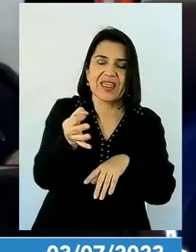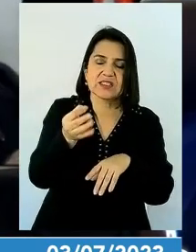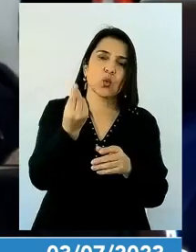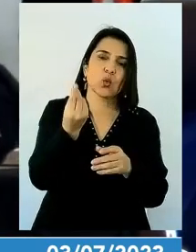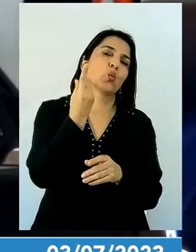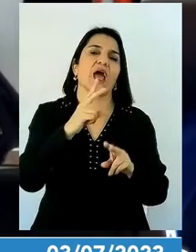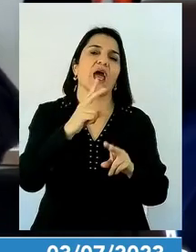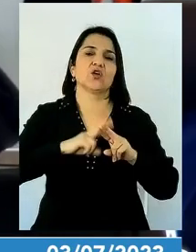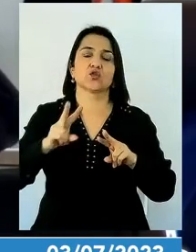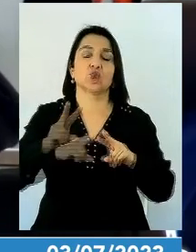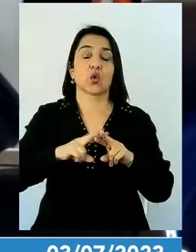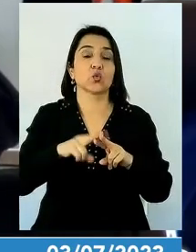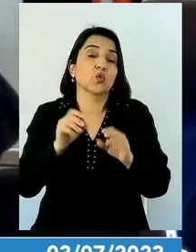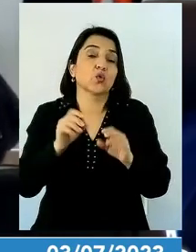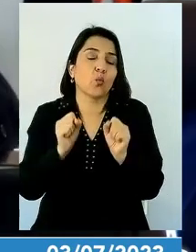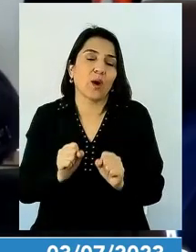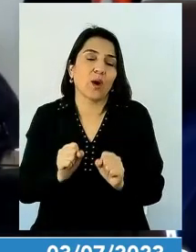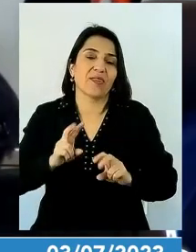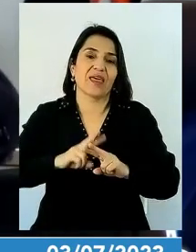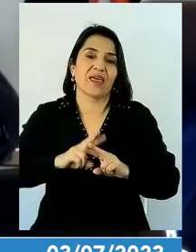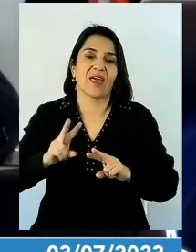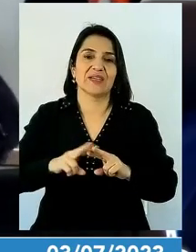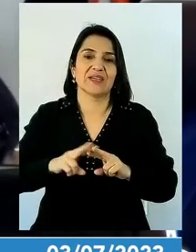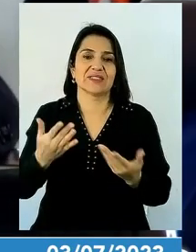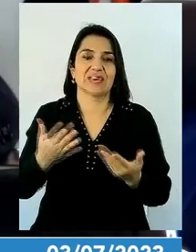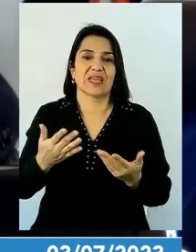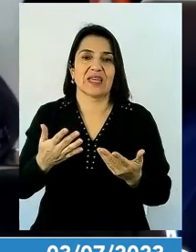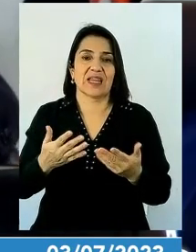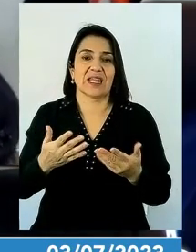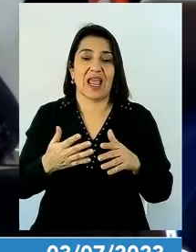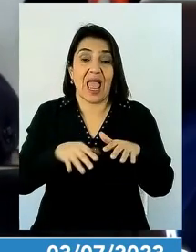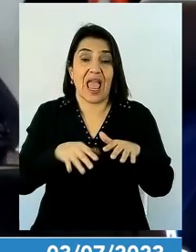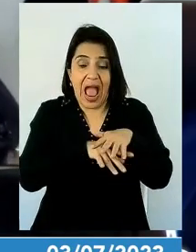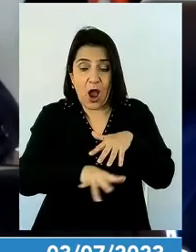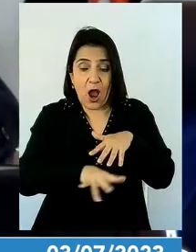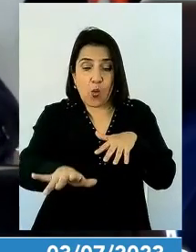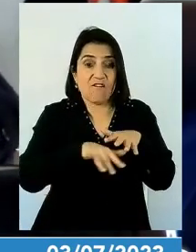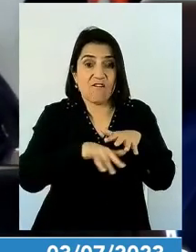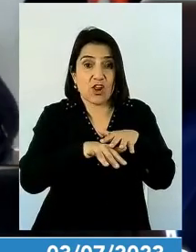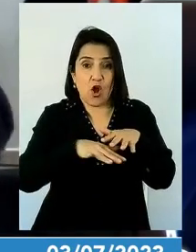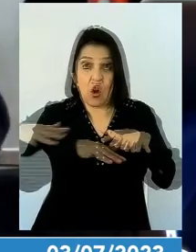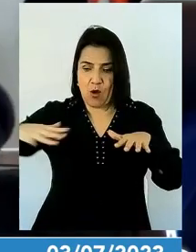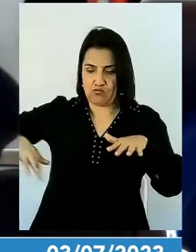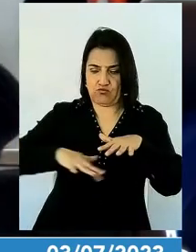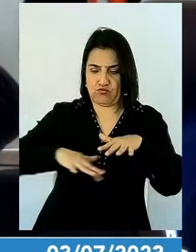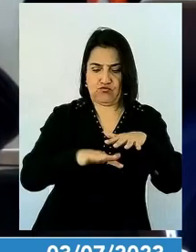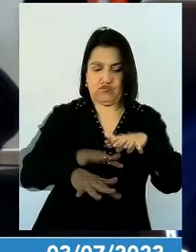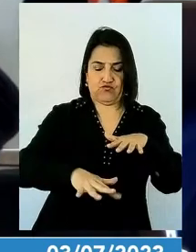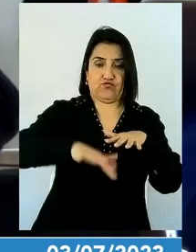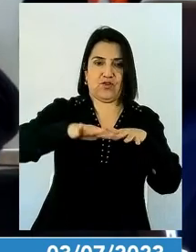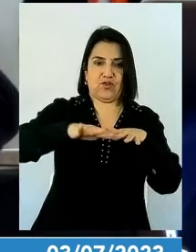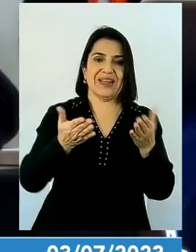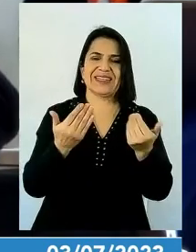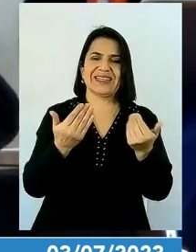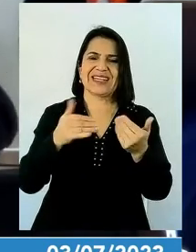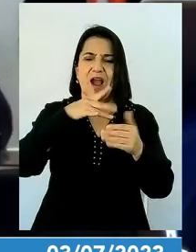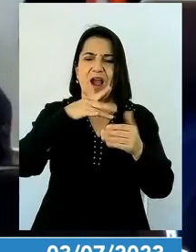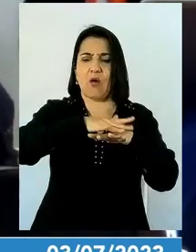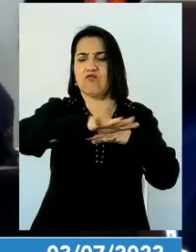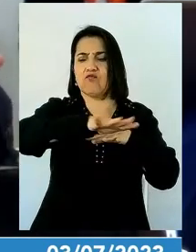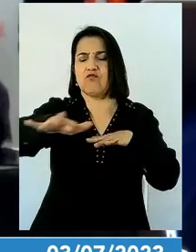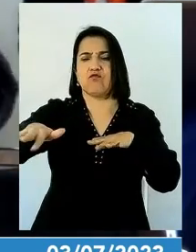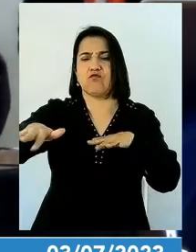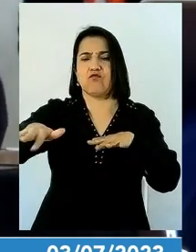soluciones el recargue de acuíferos, pero el recargue de acuíferos también requiere de aguas superficiales, y las aguas superficiales requieren de lluvia y de nieve.